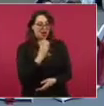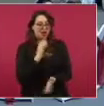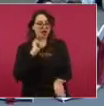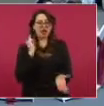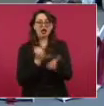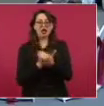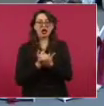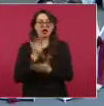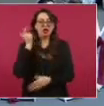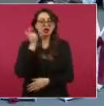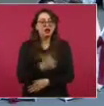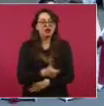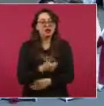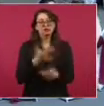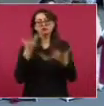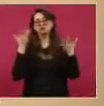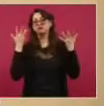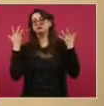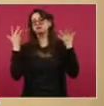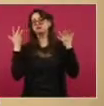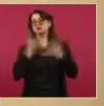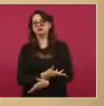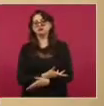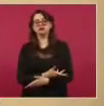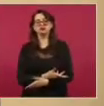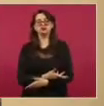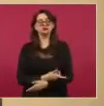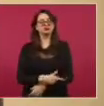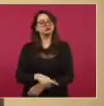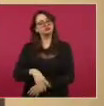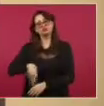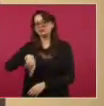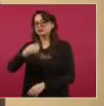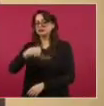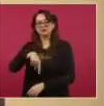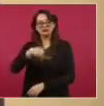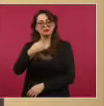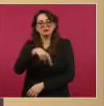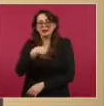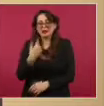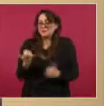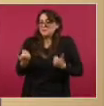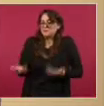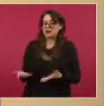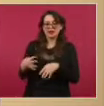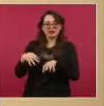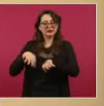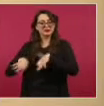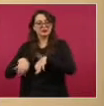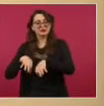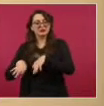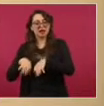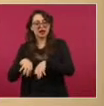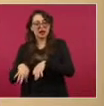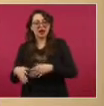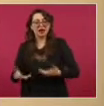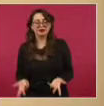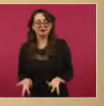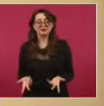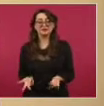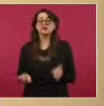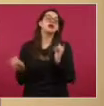esos conceptos. De igual manera, en concordancia con la reforma en materia vacacional, ya no se grave la